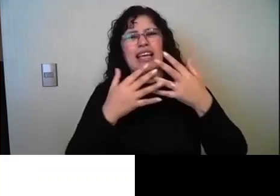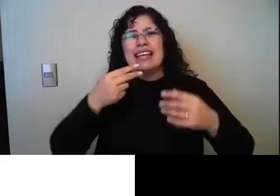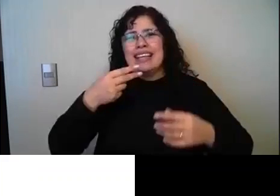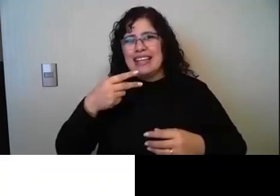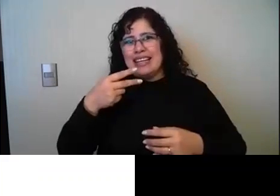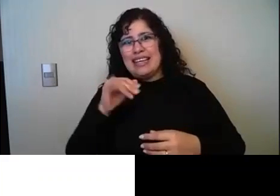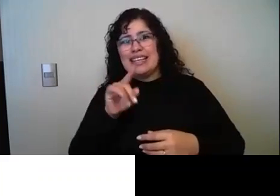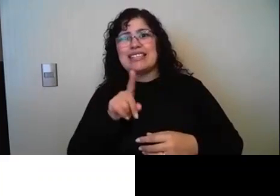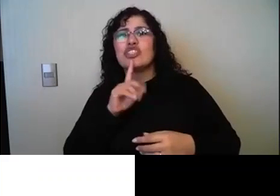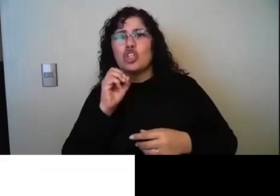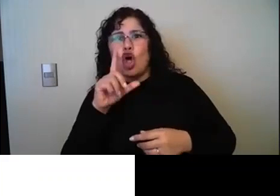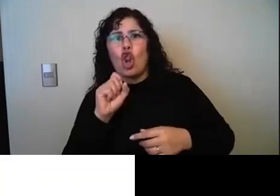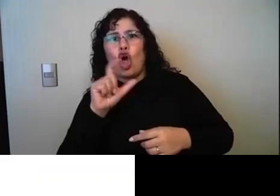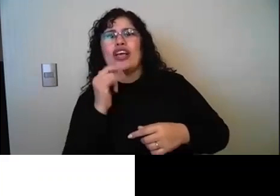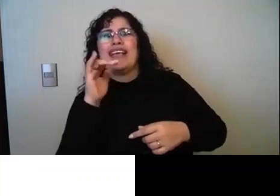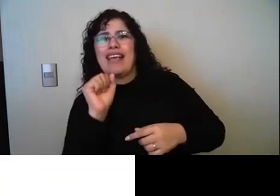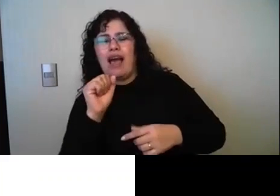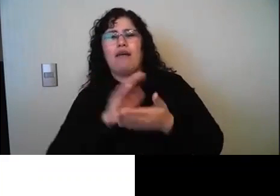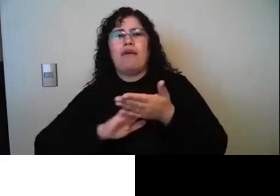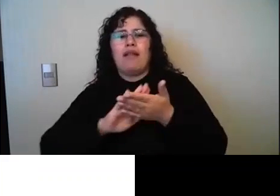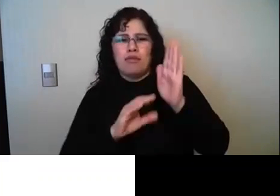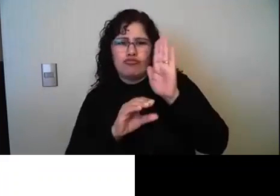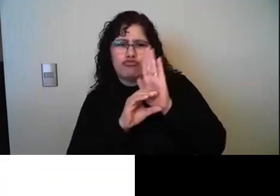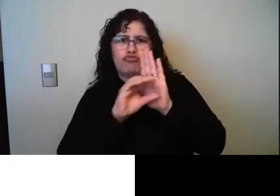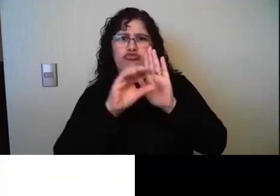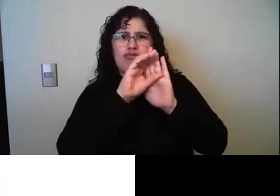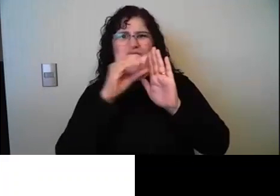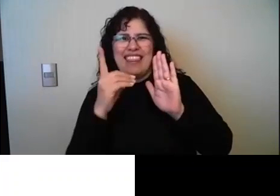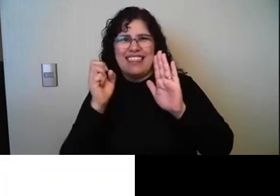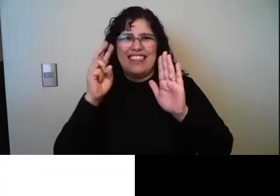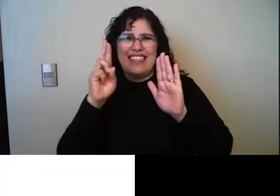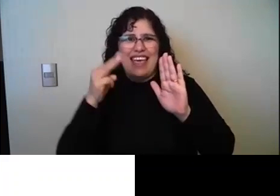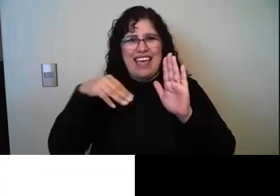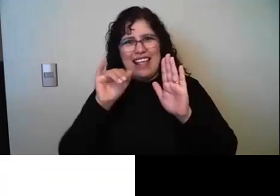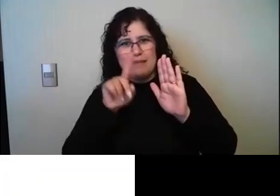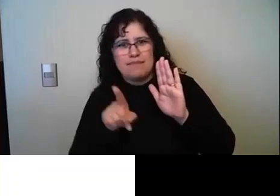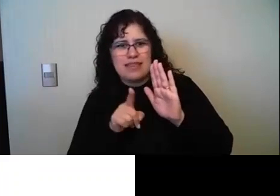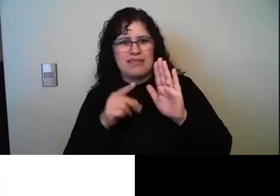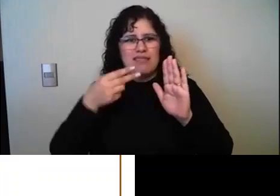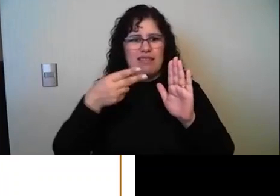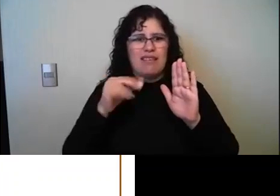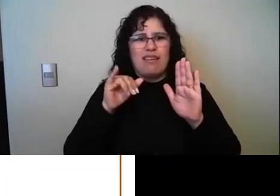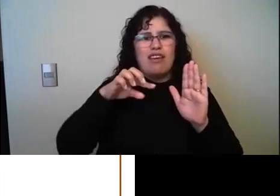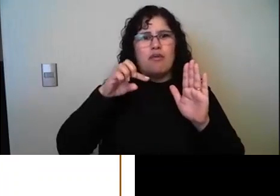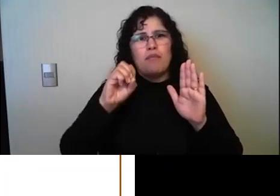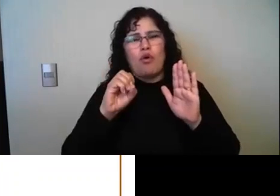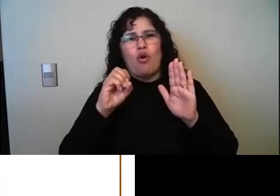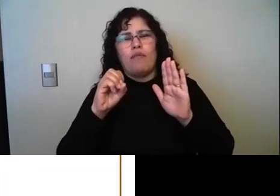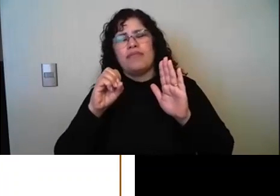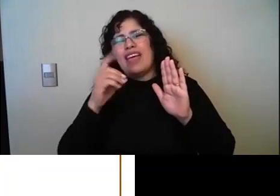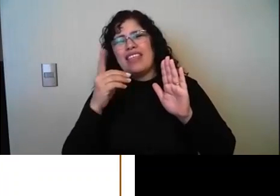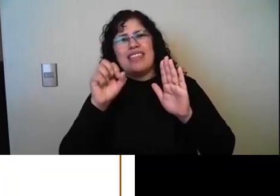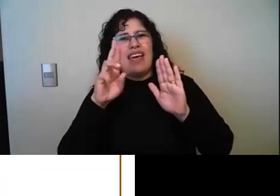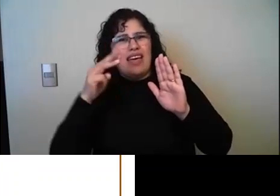epidermis e hipodermis, ¿ya? En este esquema, si alguien quisiera profundizar. Pero bueno, una vez que